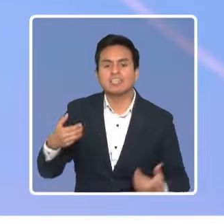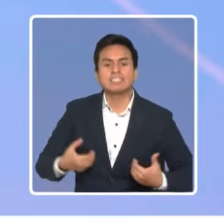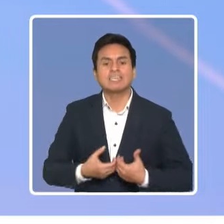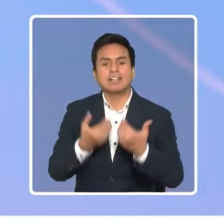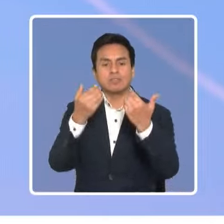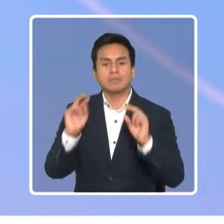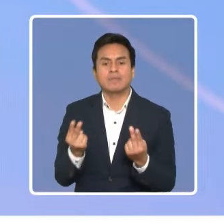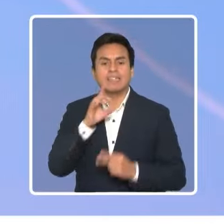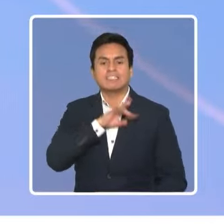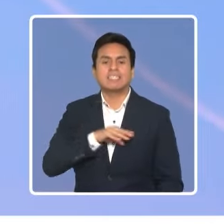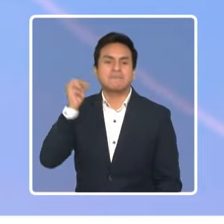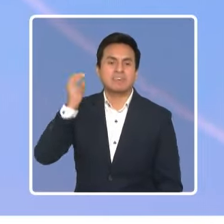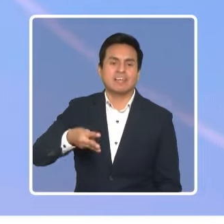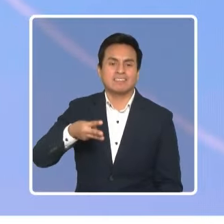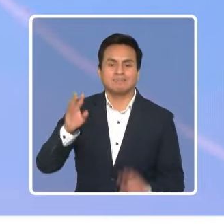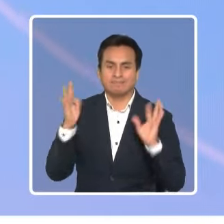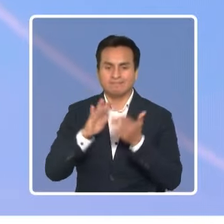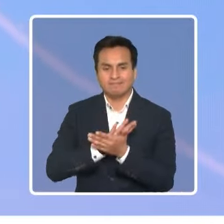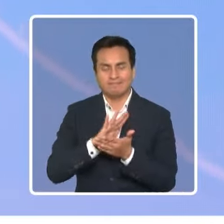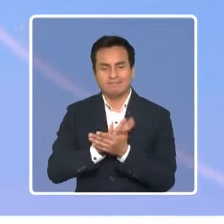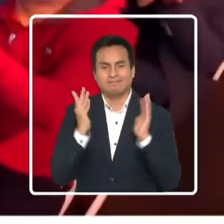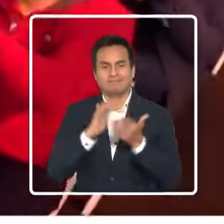¡salud y viva Chile, mierda!